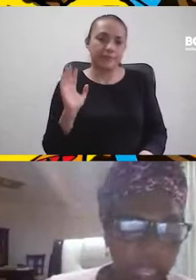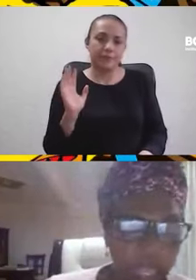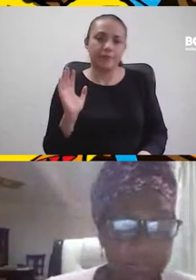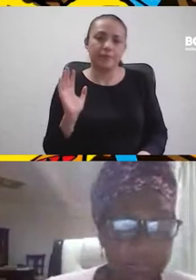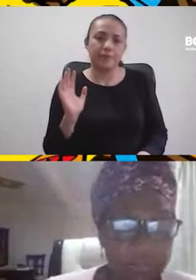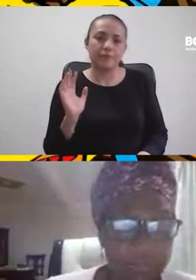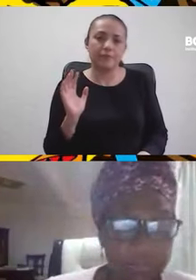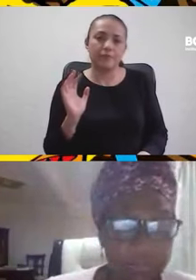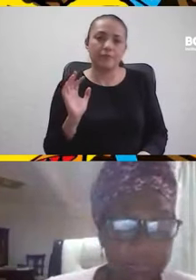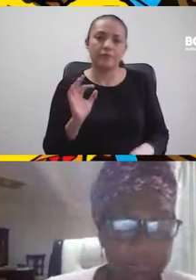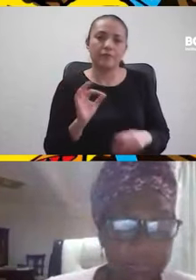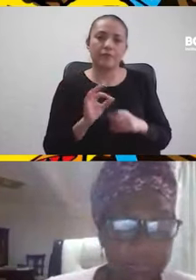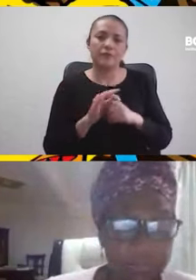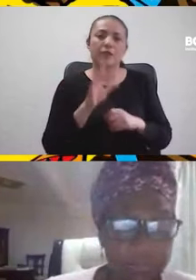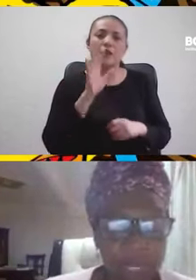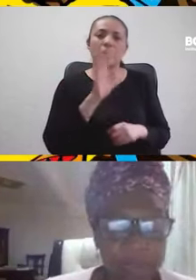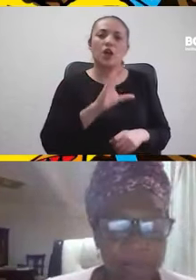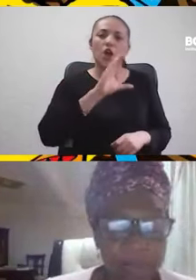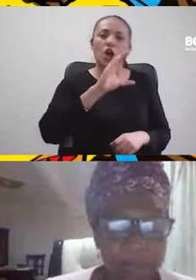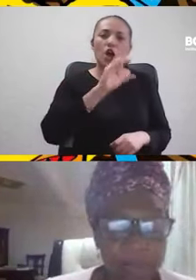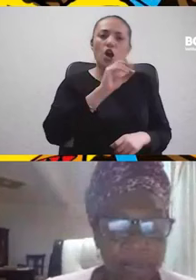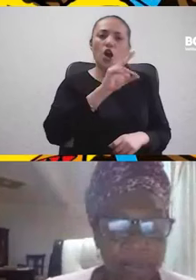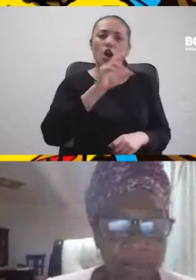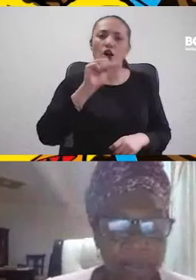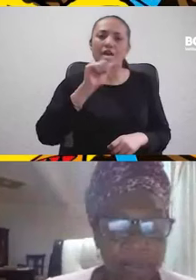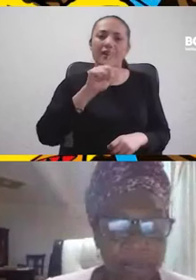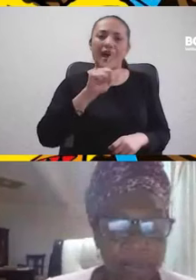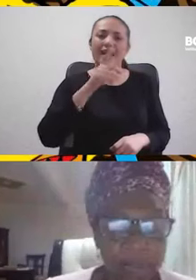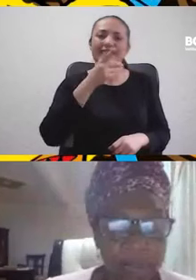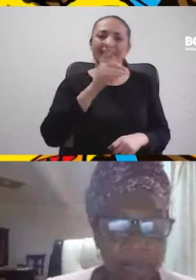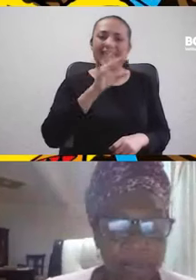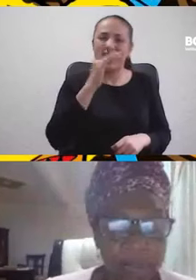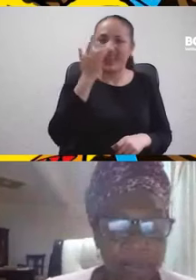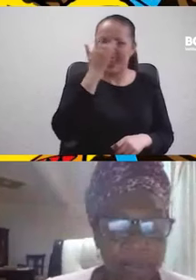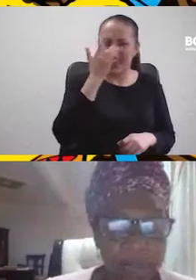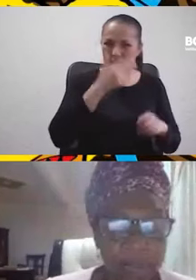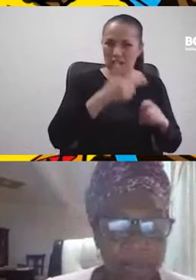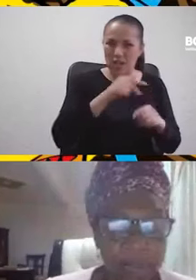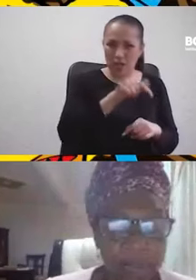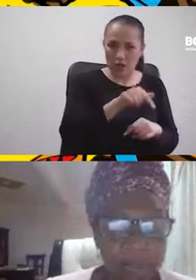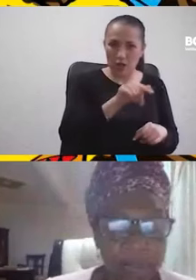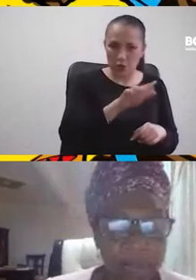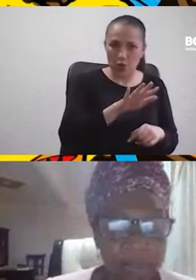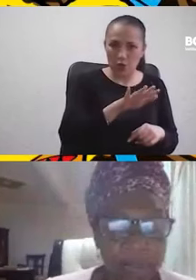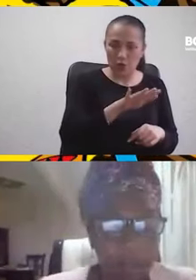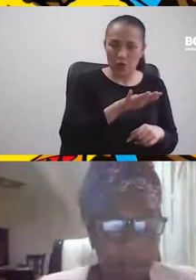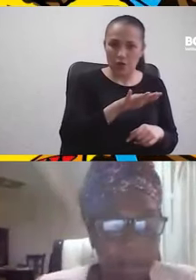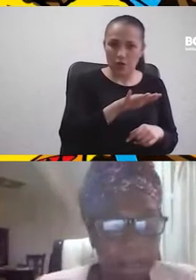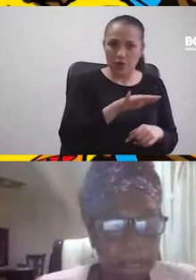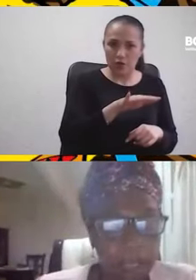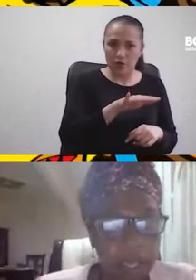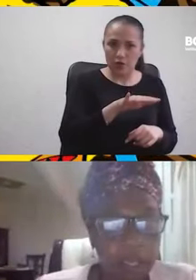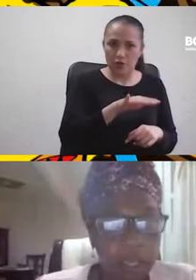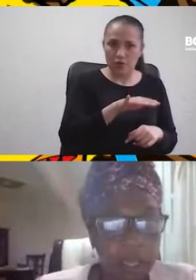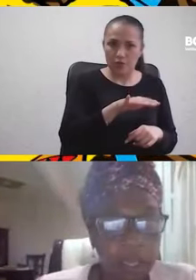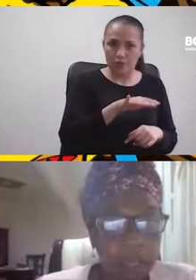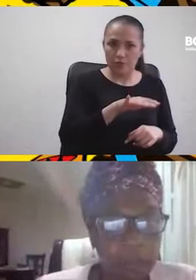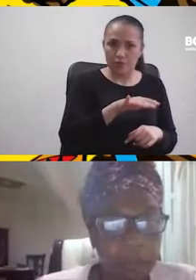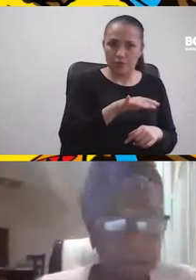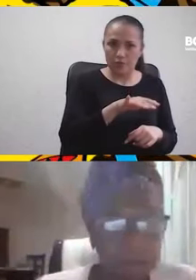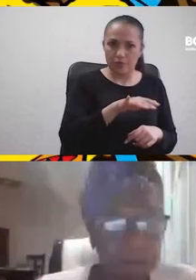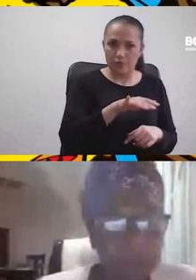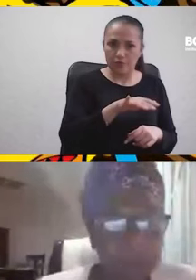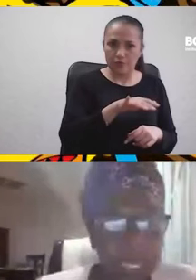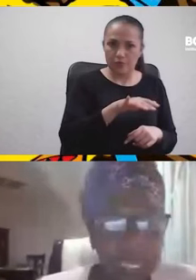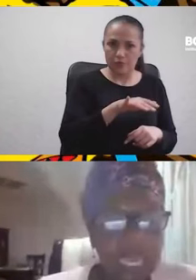en Chambacú, Corral de Negro, La Cotena y los dice que el